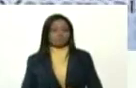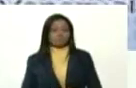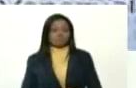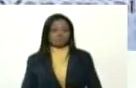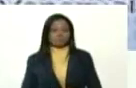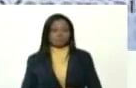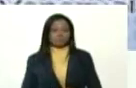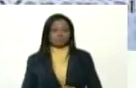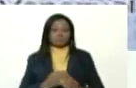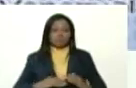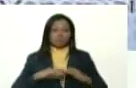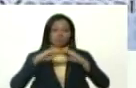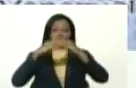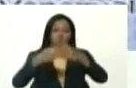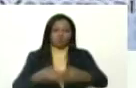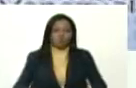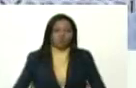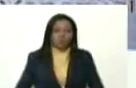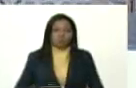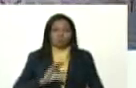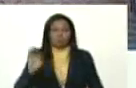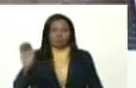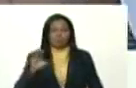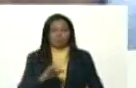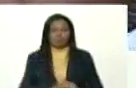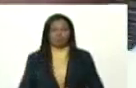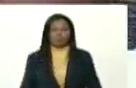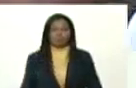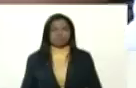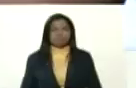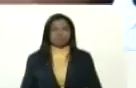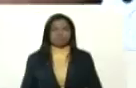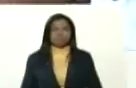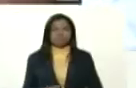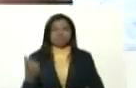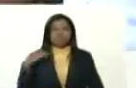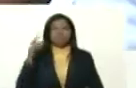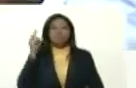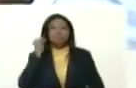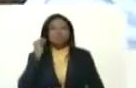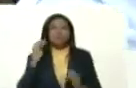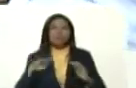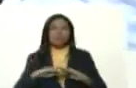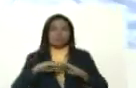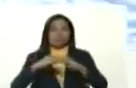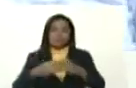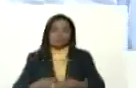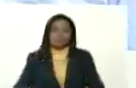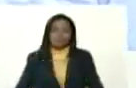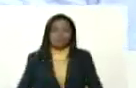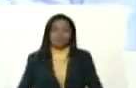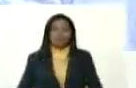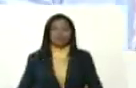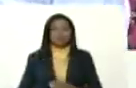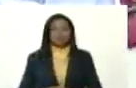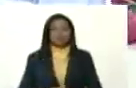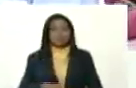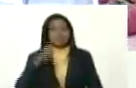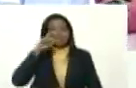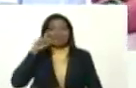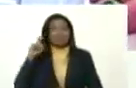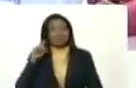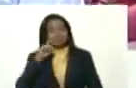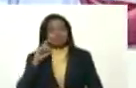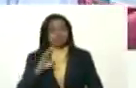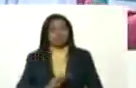Las barrigonas del país. Aquí tenemos una barrigona. Bien bonita. Y